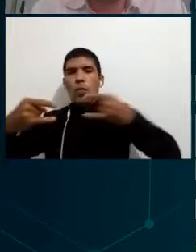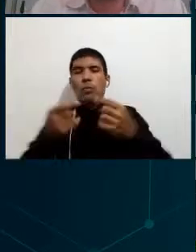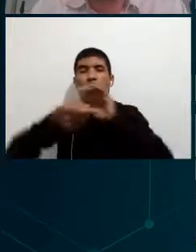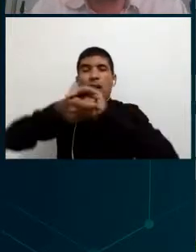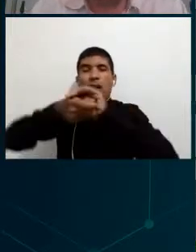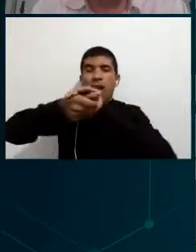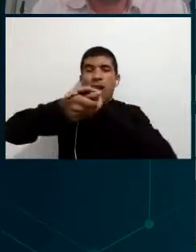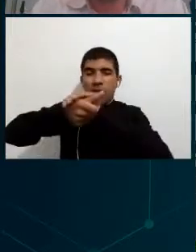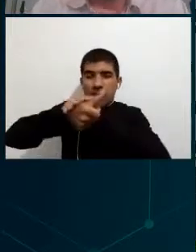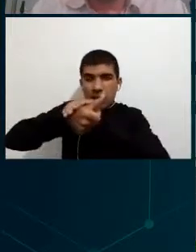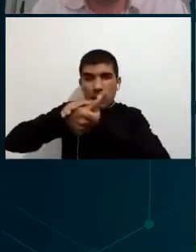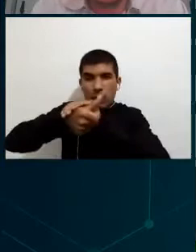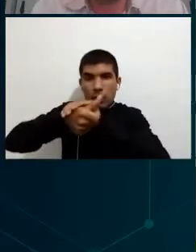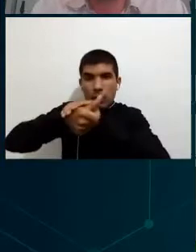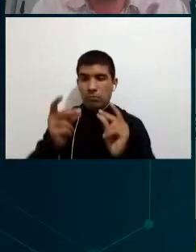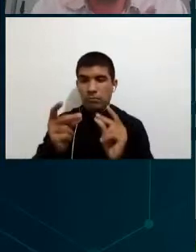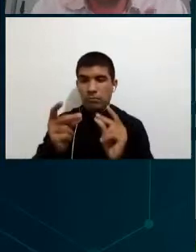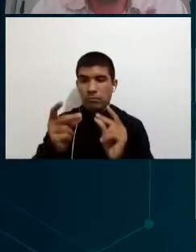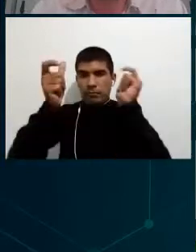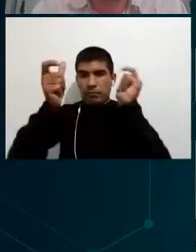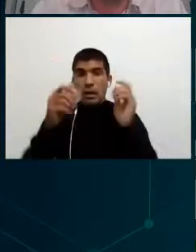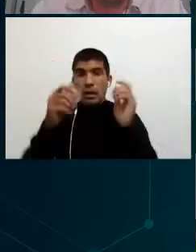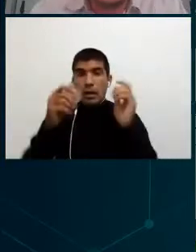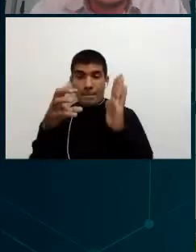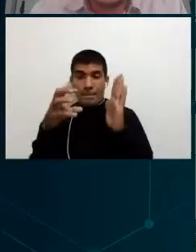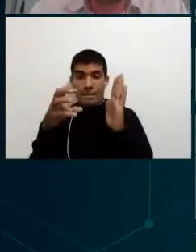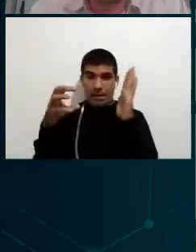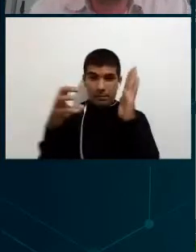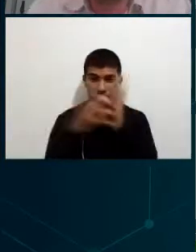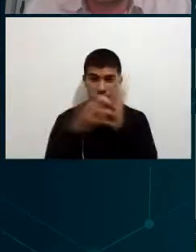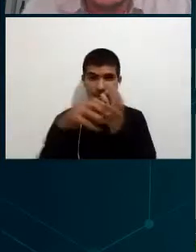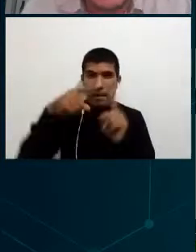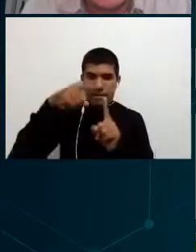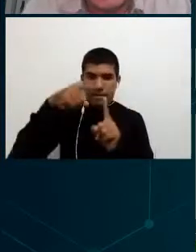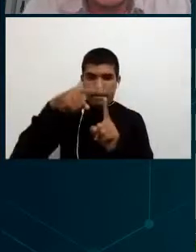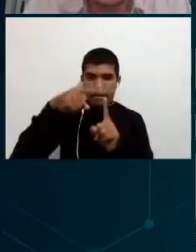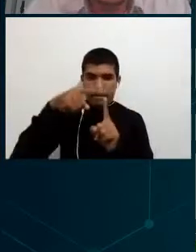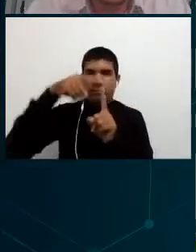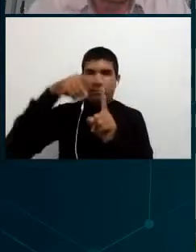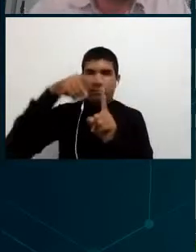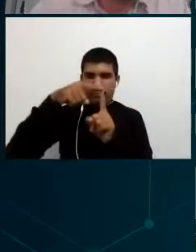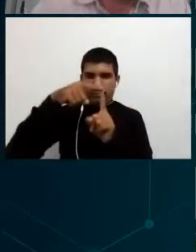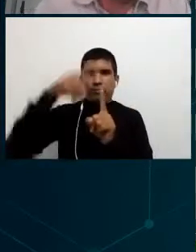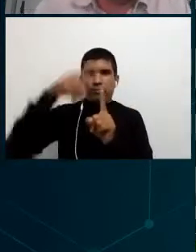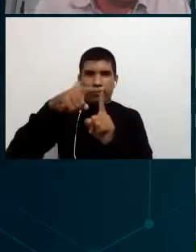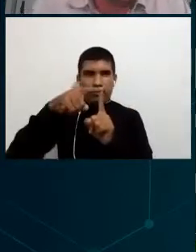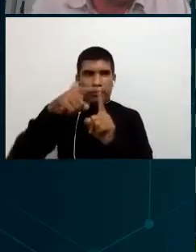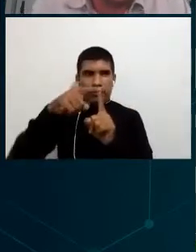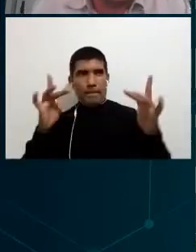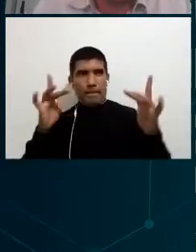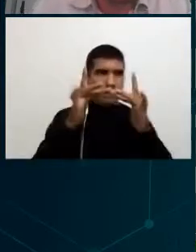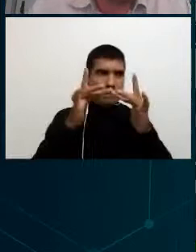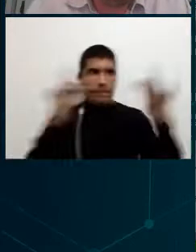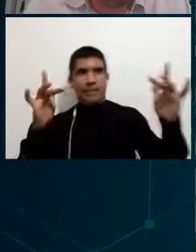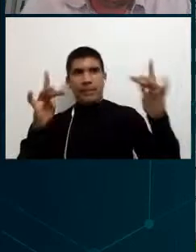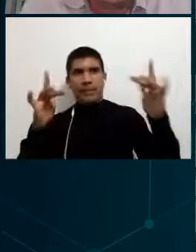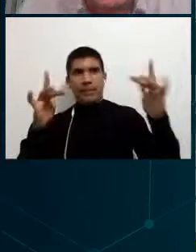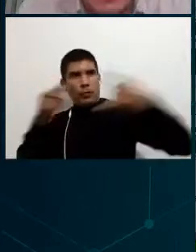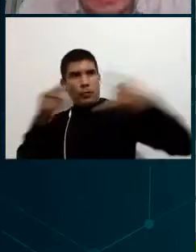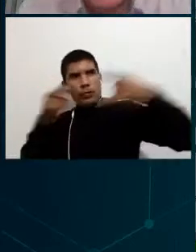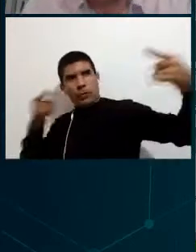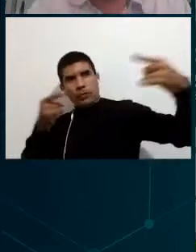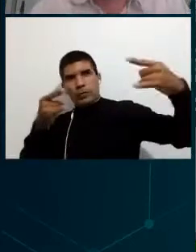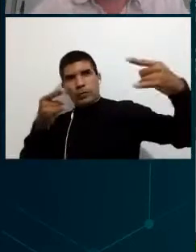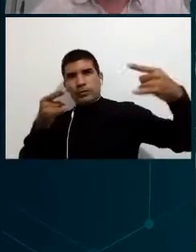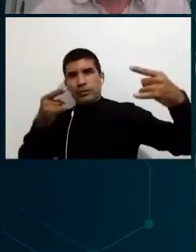de latencia, simetría, disparo y estabilidad, evaluamos también la velocidad del canal. Aquí hay un pequeño esquema,